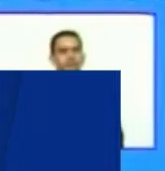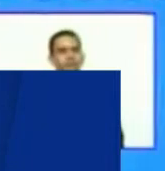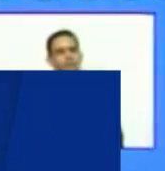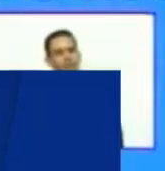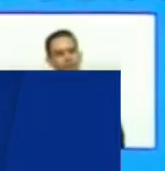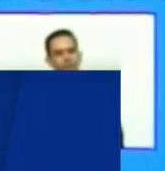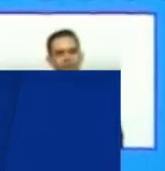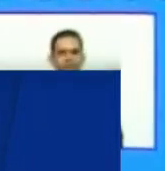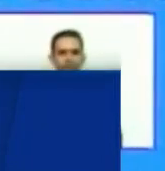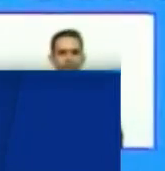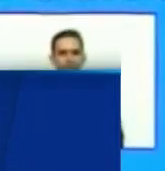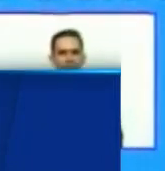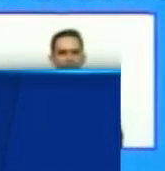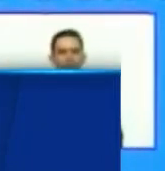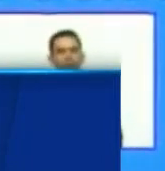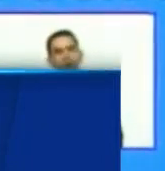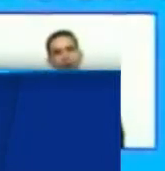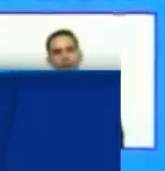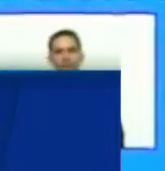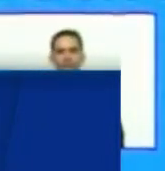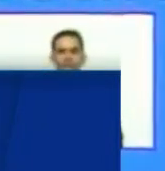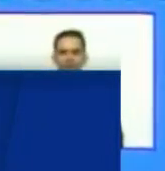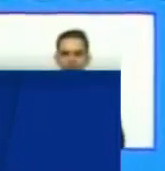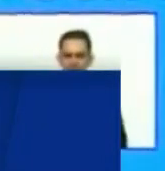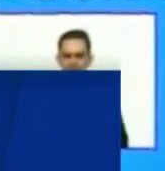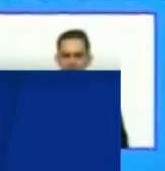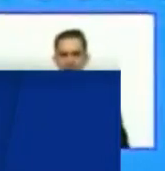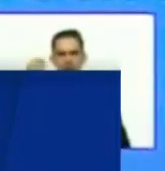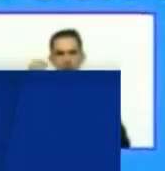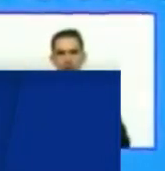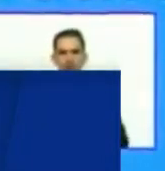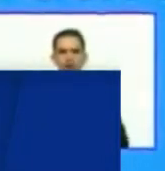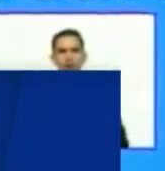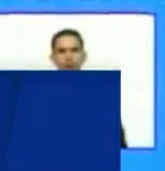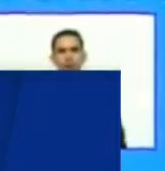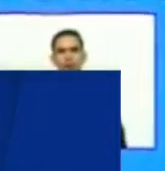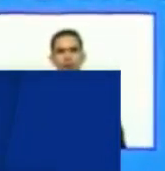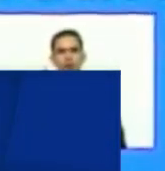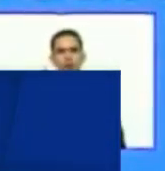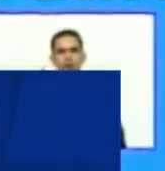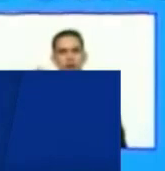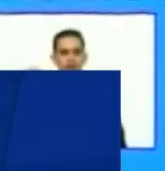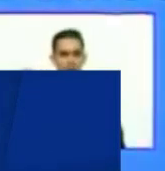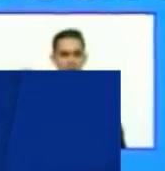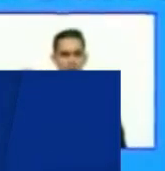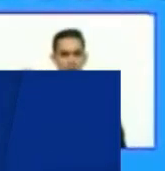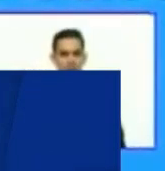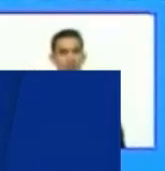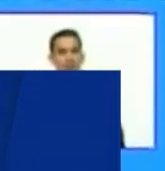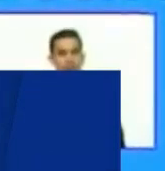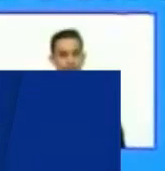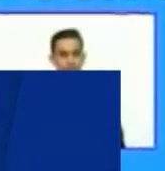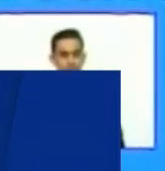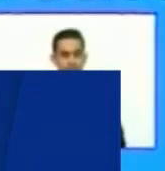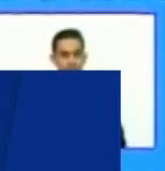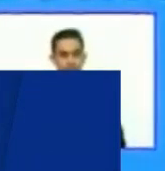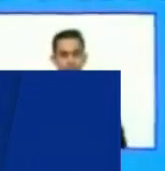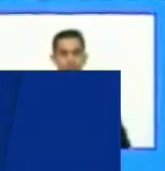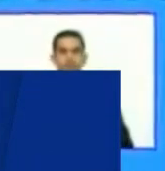presidente ejecutivo del Banco Centroamericano de Integración Económica, doctor Dante Mossi,